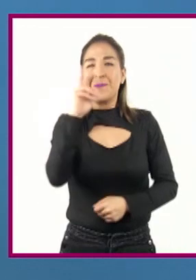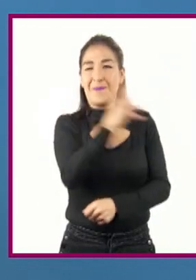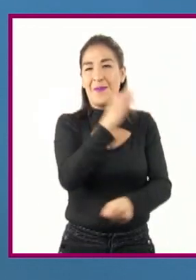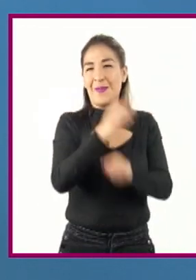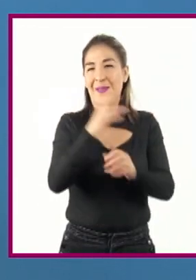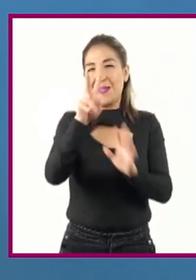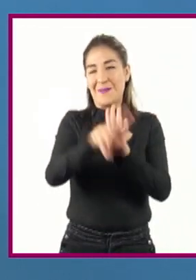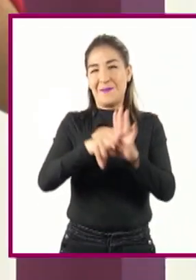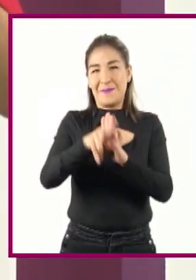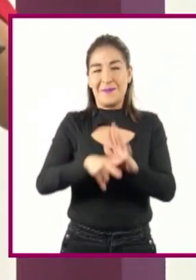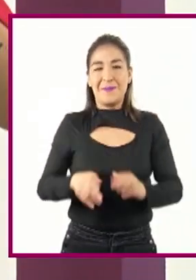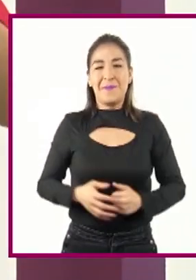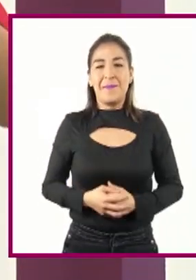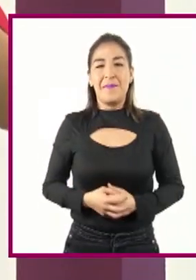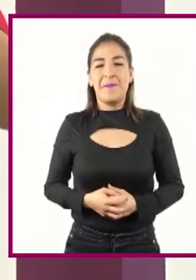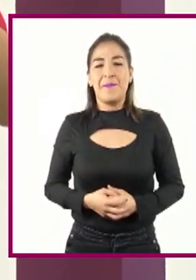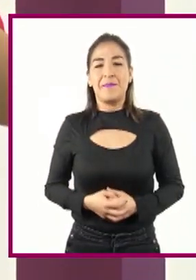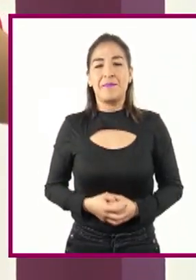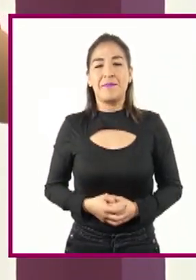siguiente video.